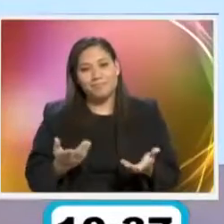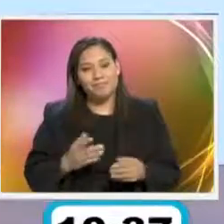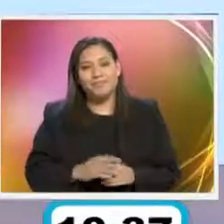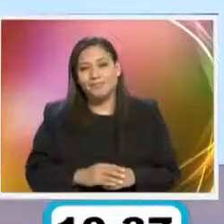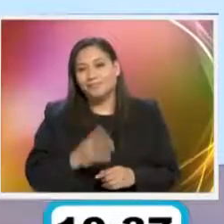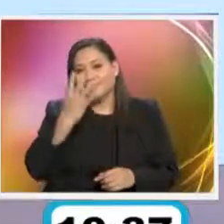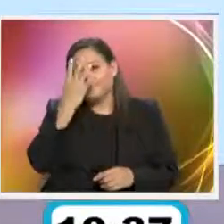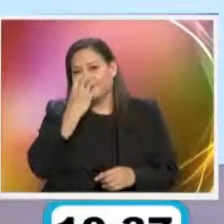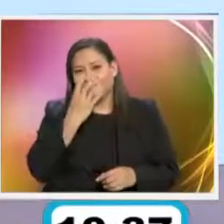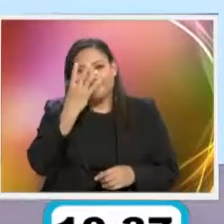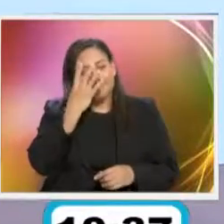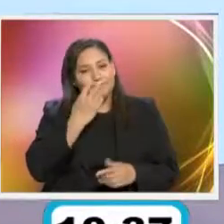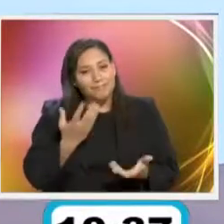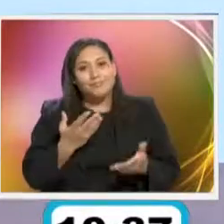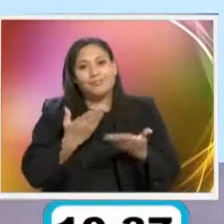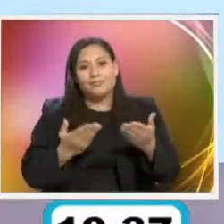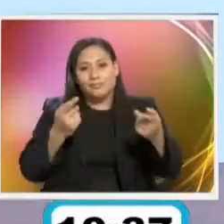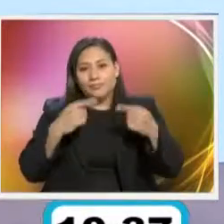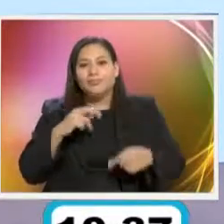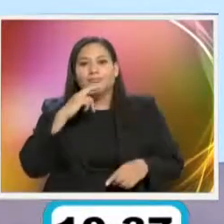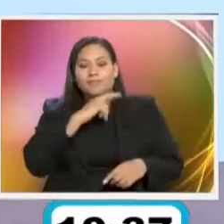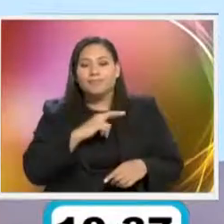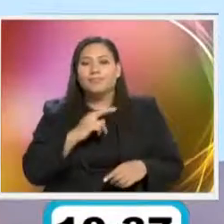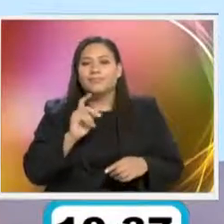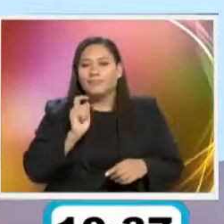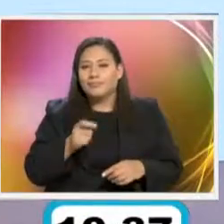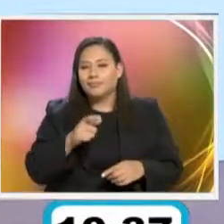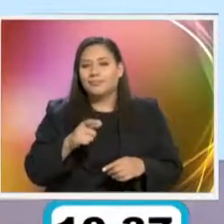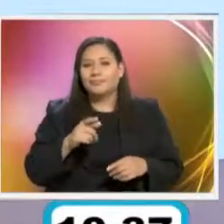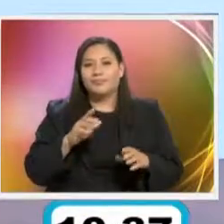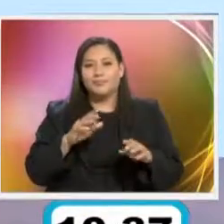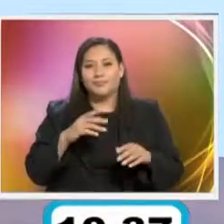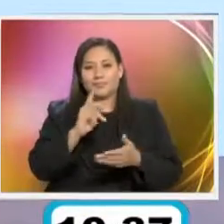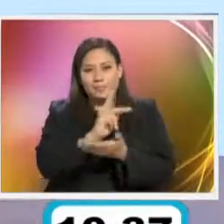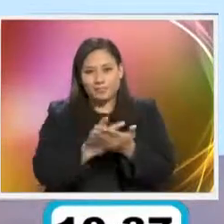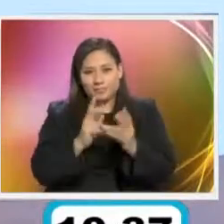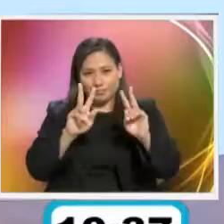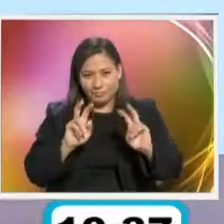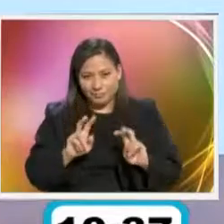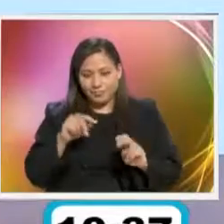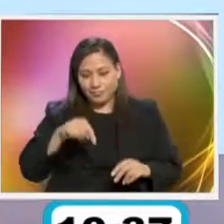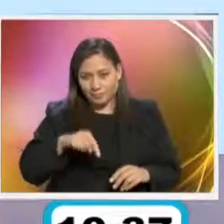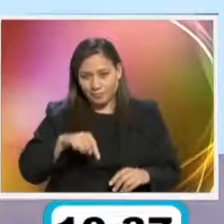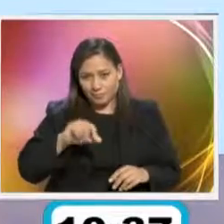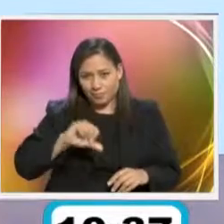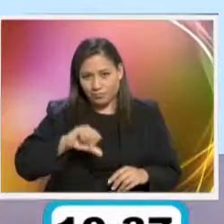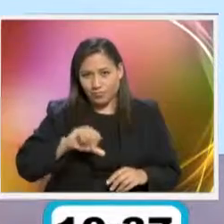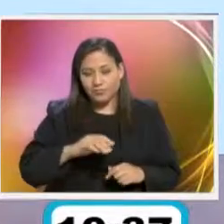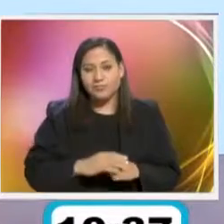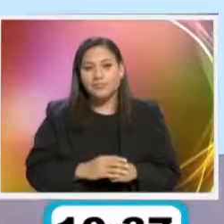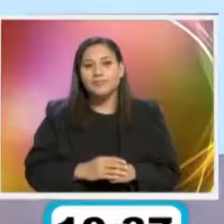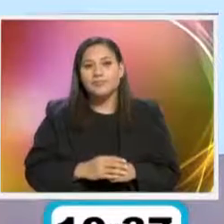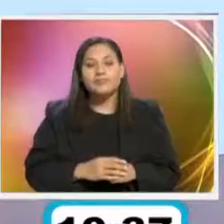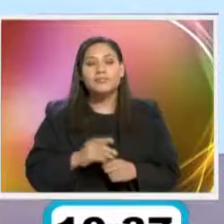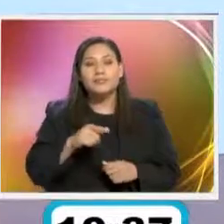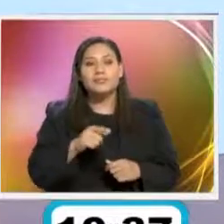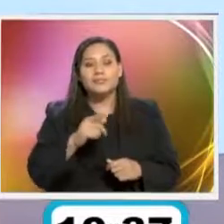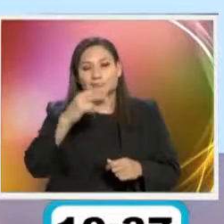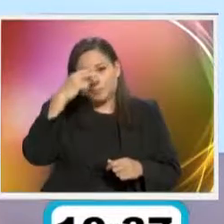Sí, triste. Y vamos rápido con lo que será la guía, la programación que tienen hoy precisamente